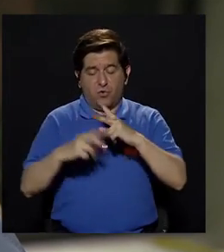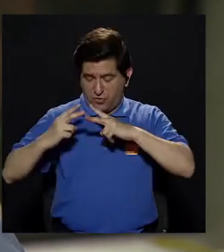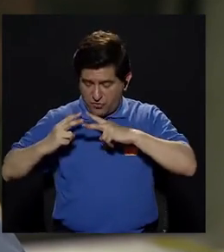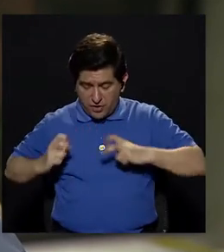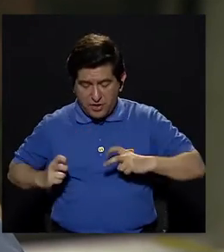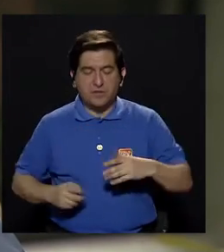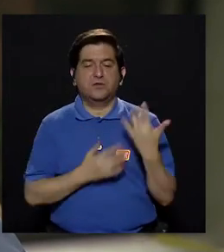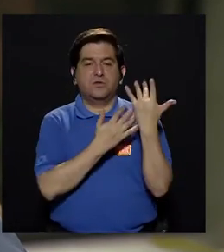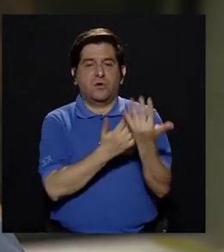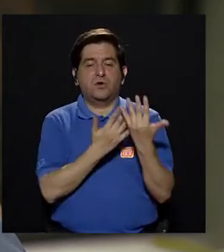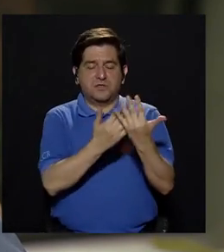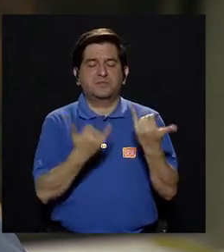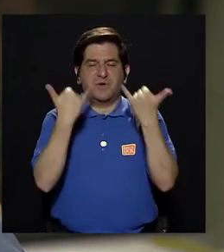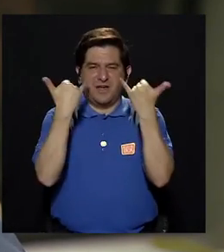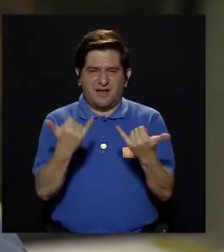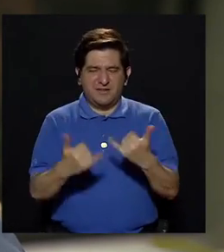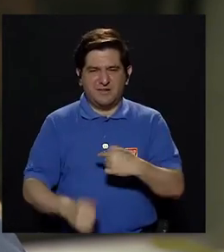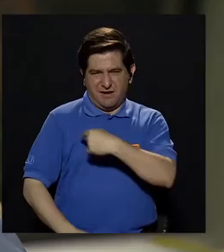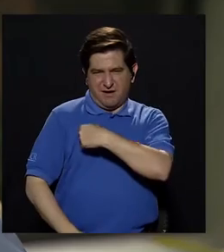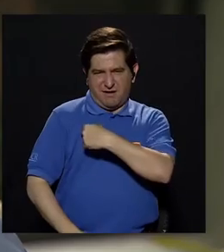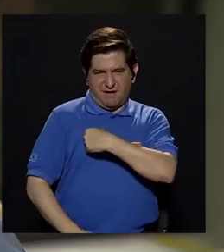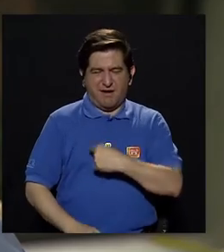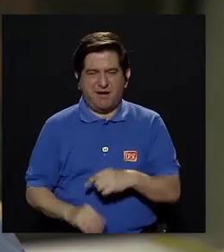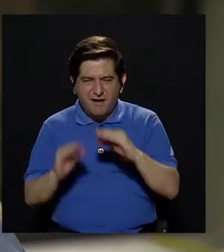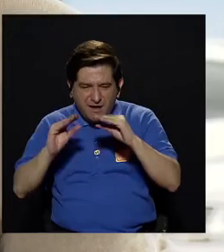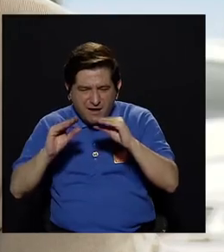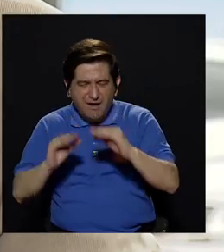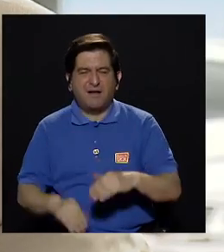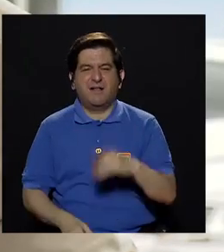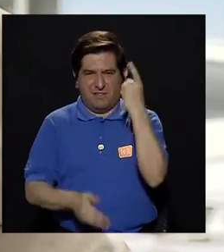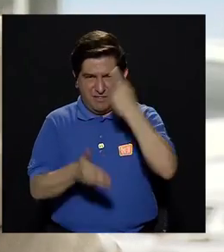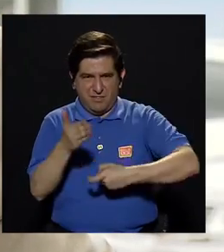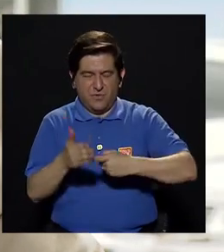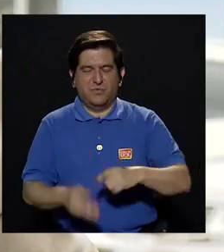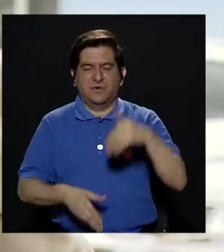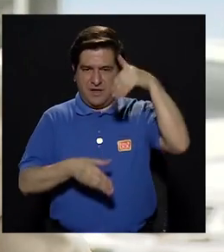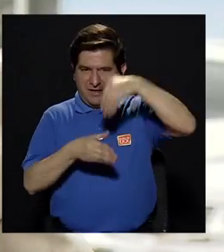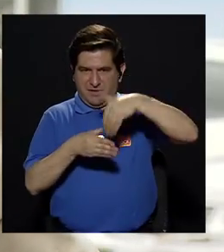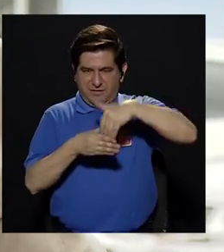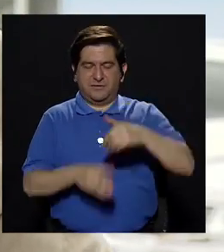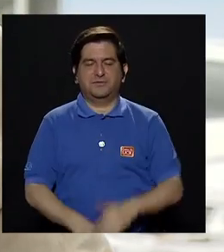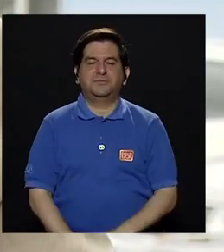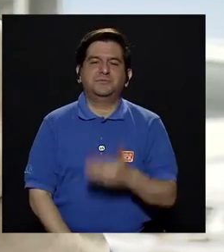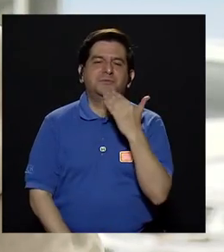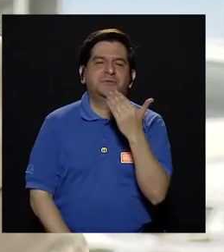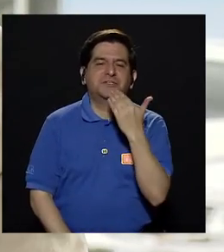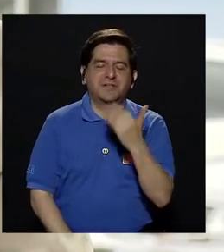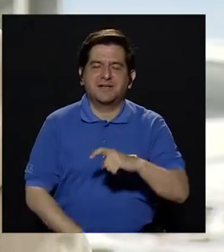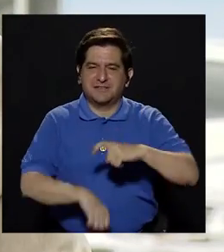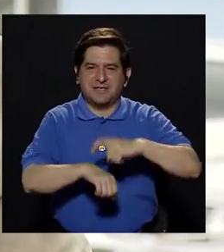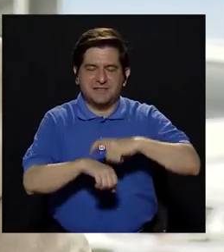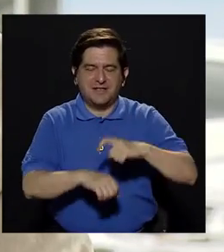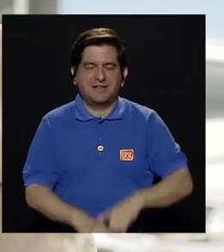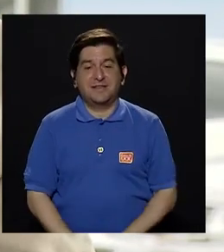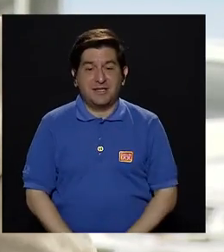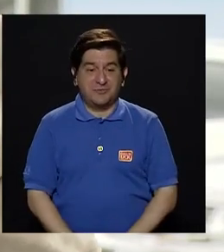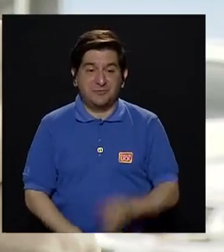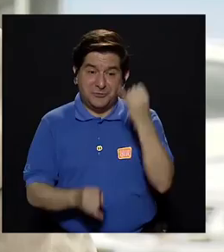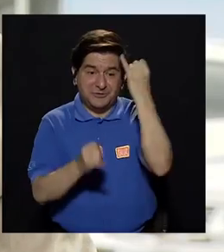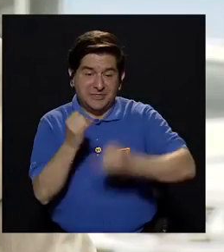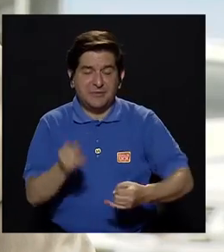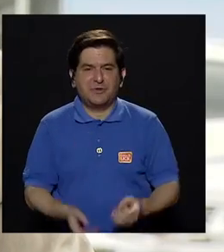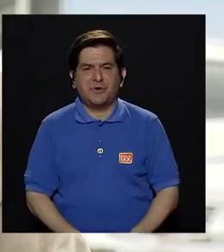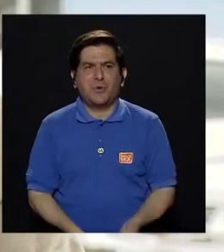y se esperan a tener una masa o una pelota muy grande en claro, el pecho. De verdad que quería agradecerles porque, bueno, el tiempo nos ha ganado y quedaron